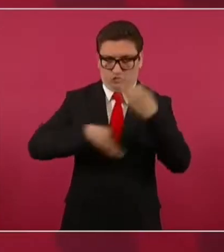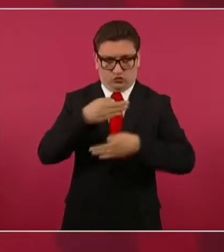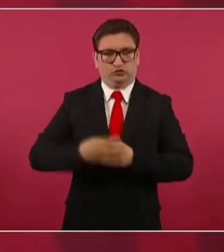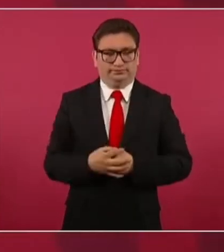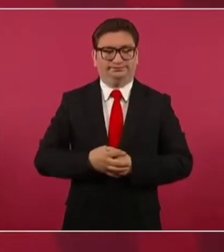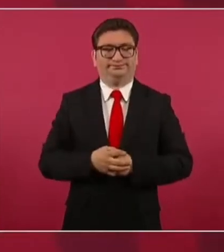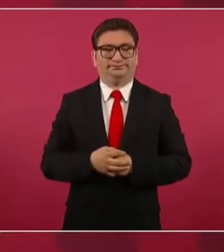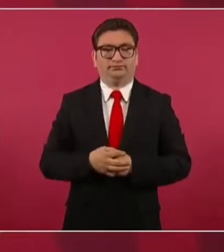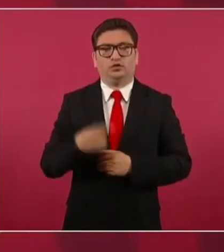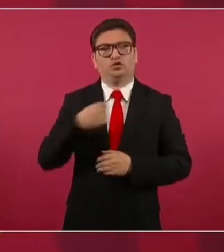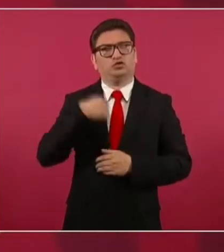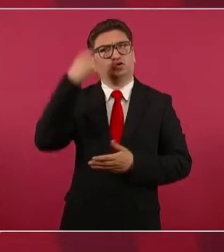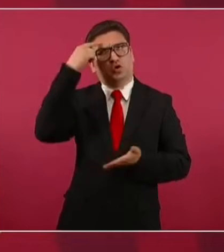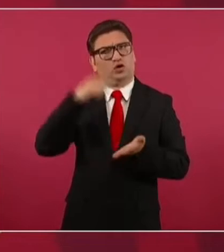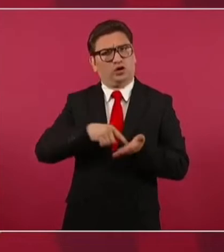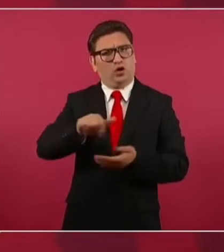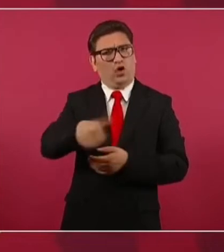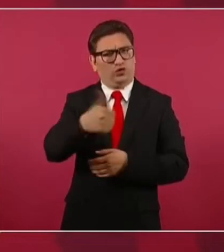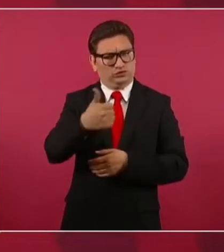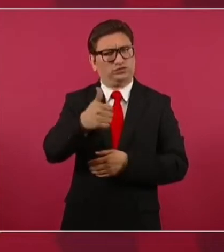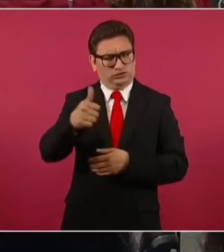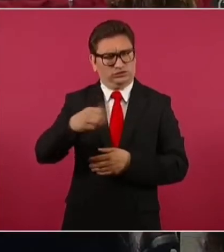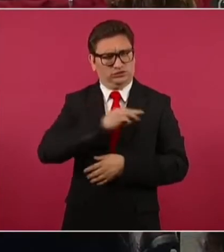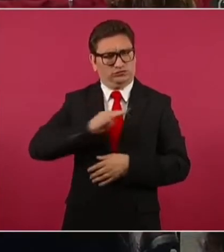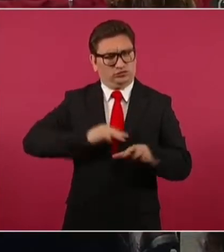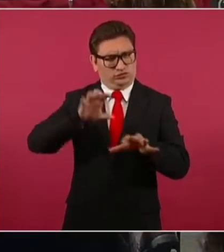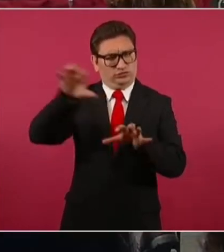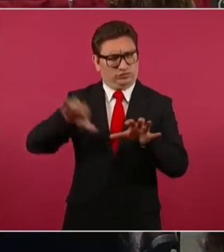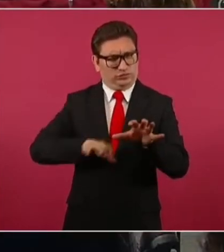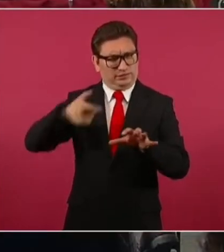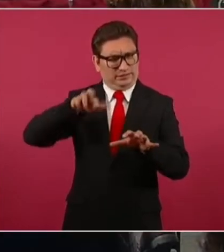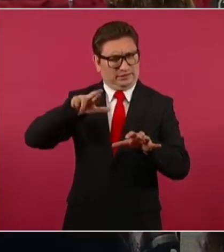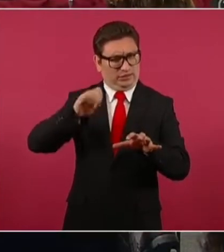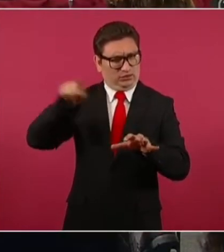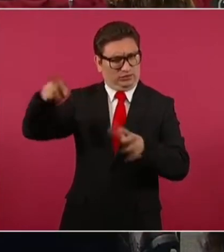Creo que 11 municipios tiene Quintana Roo.